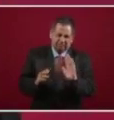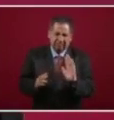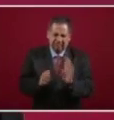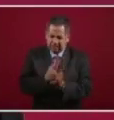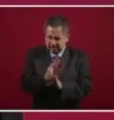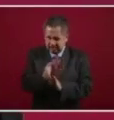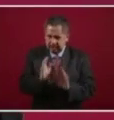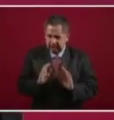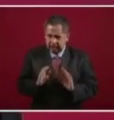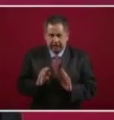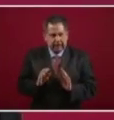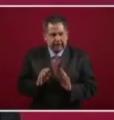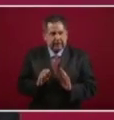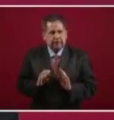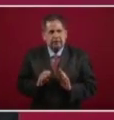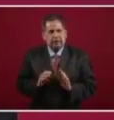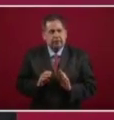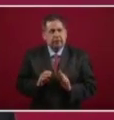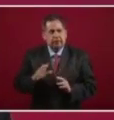hay